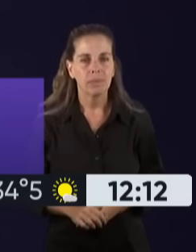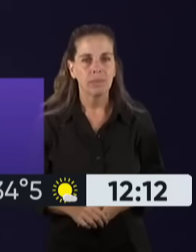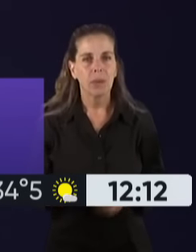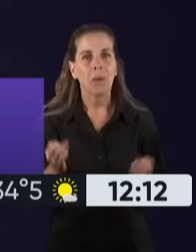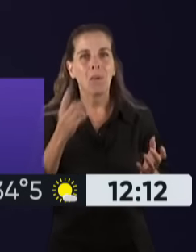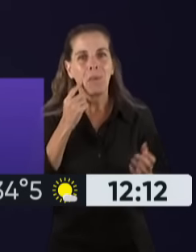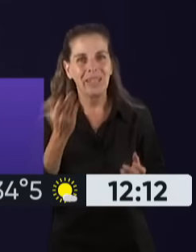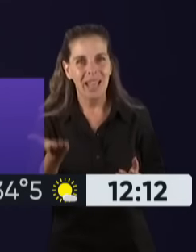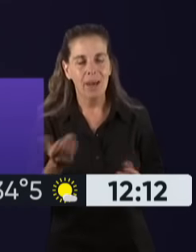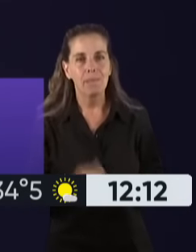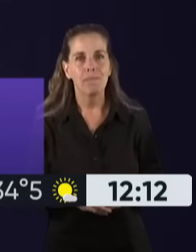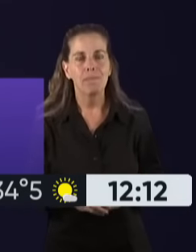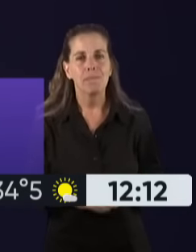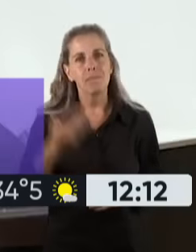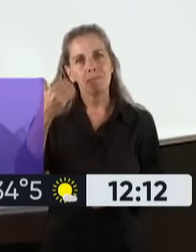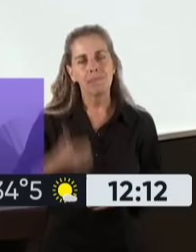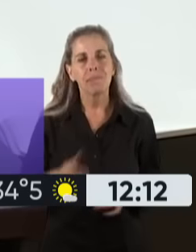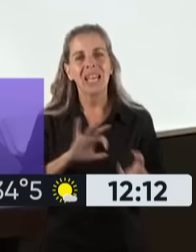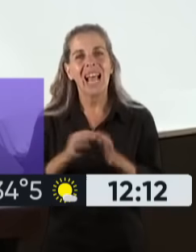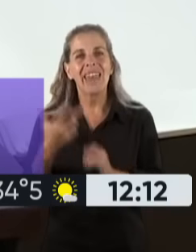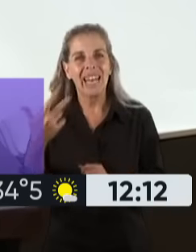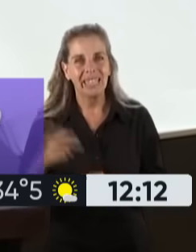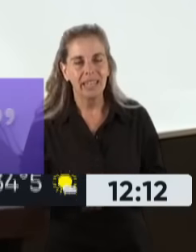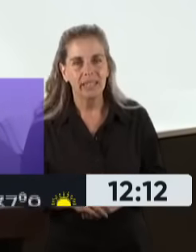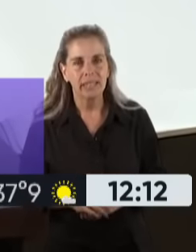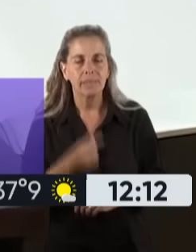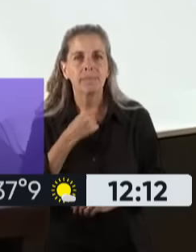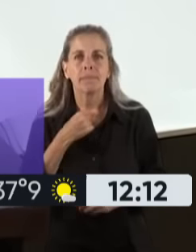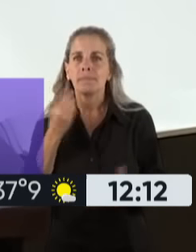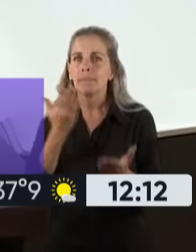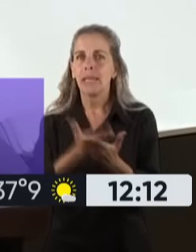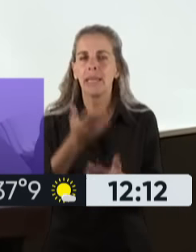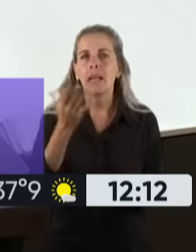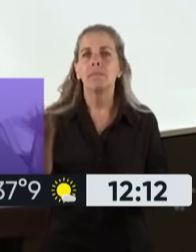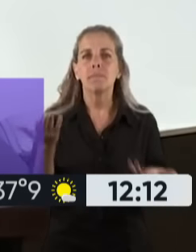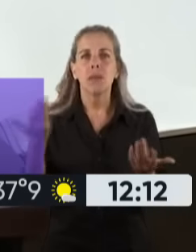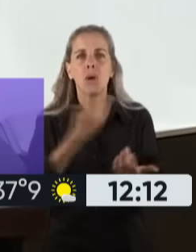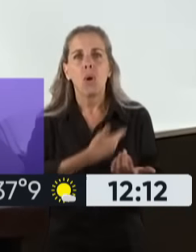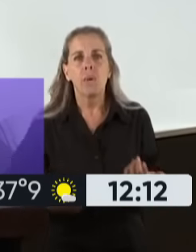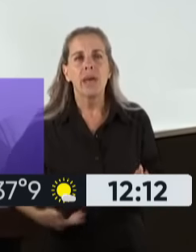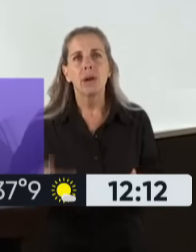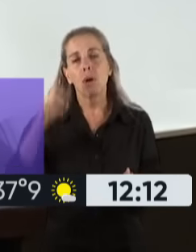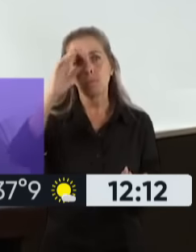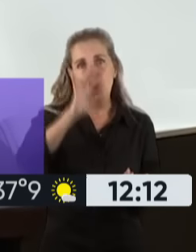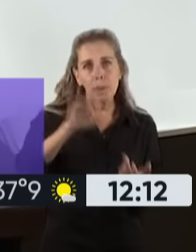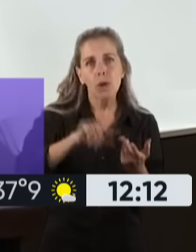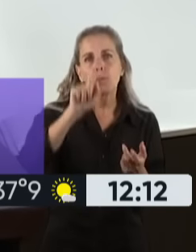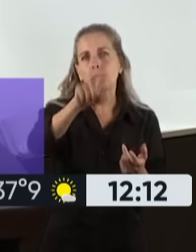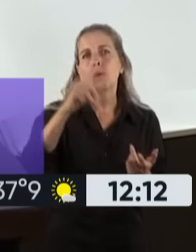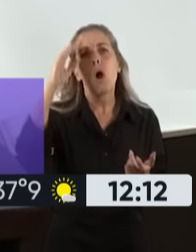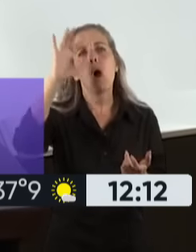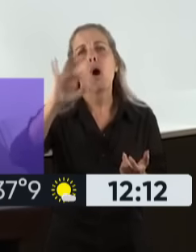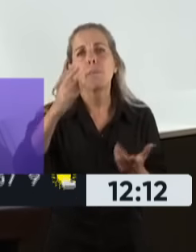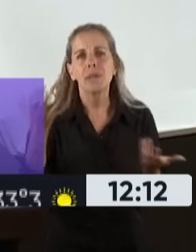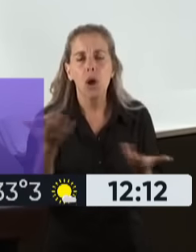día Vocero aril Rodríguez de Cadena 3 quiero pedirle la opinión del gobierno o la suya en tanto Vocero